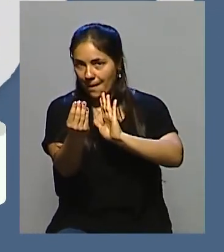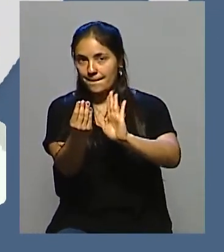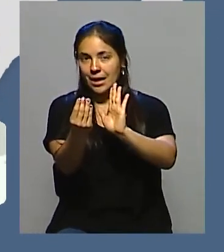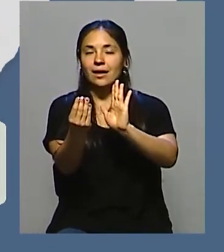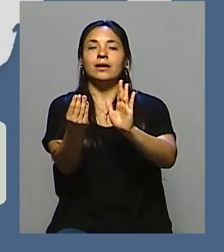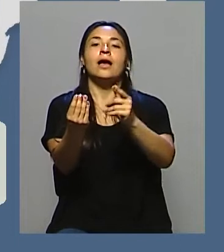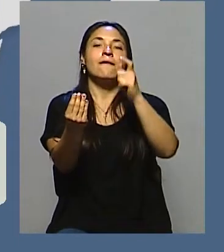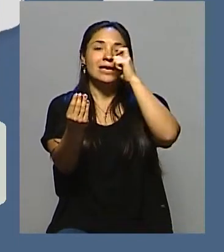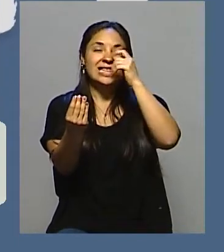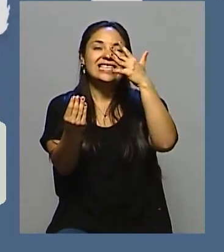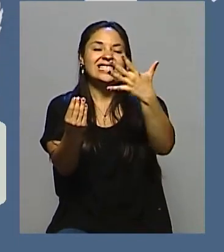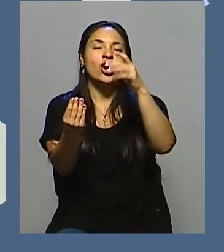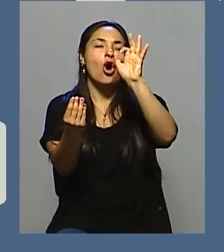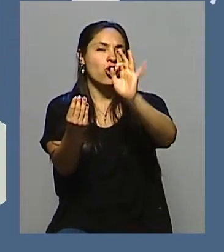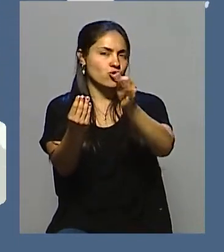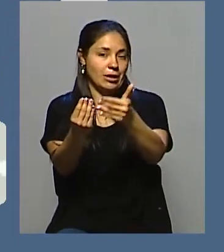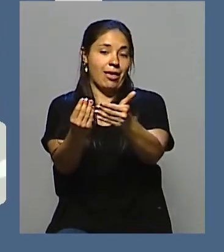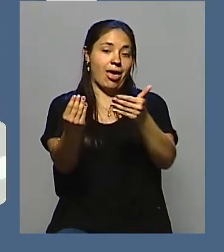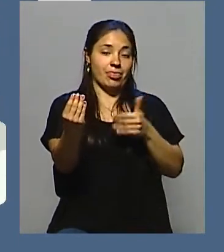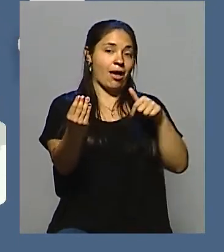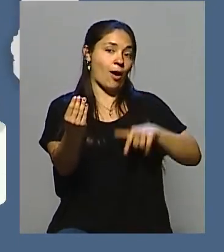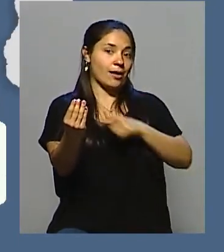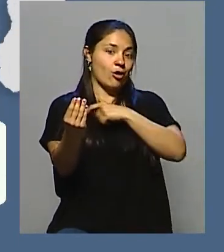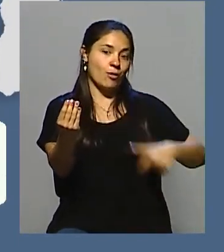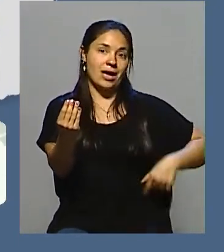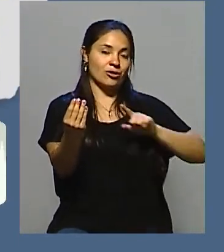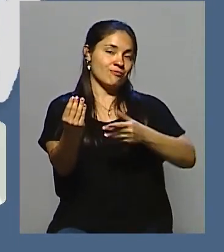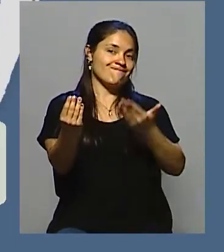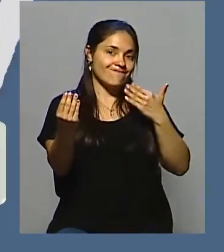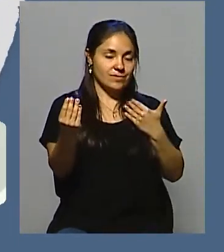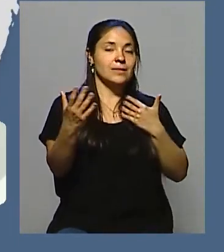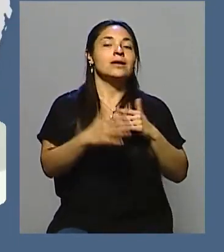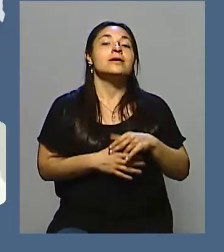del 25 de octubre, ha establecido que